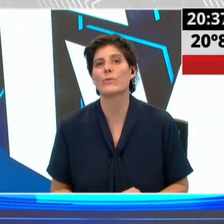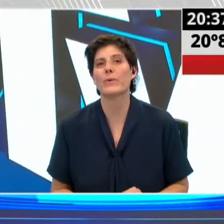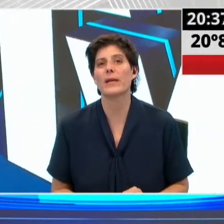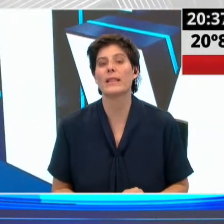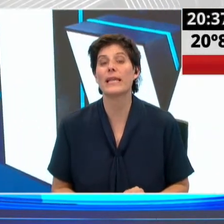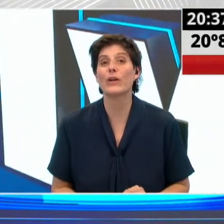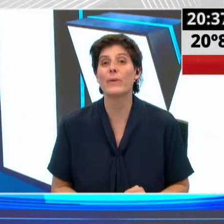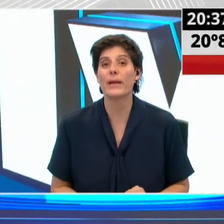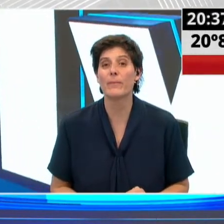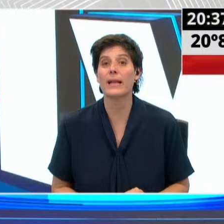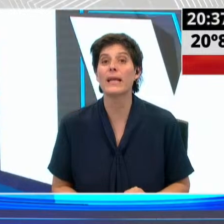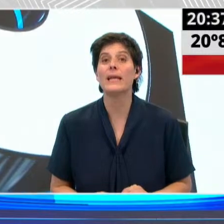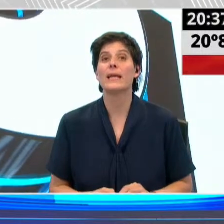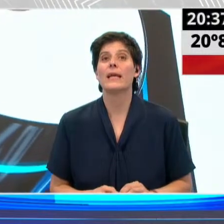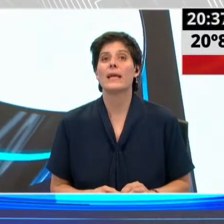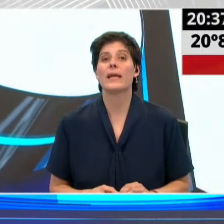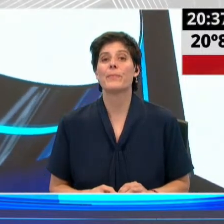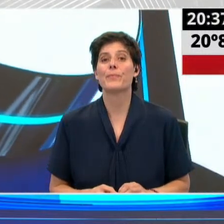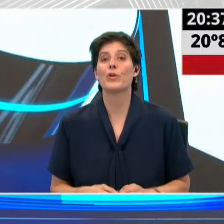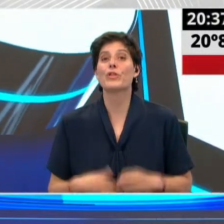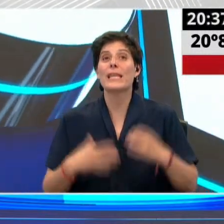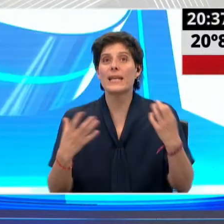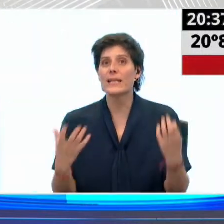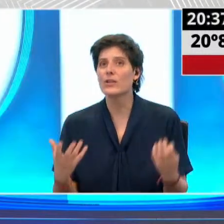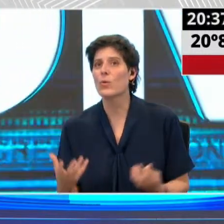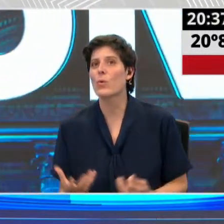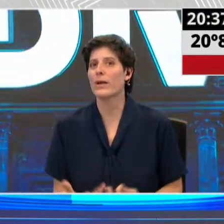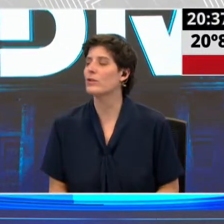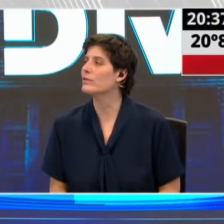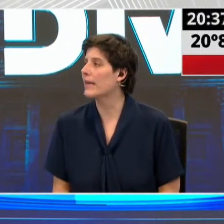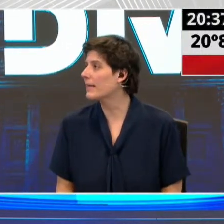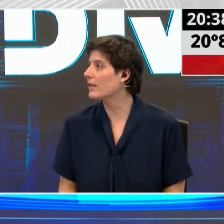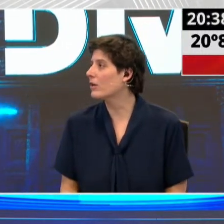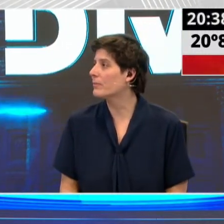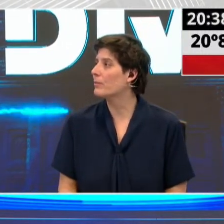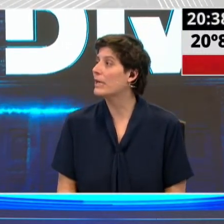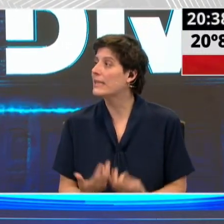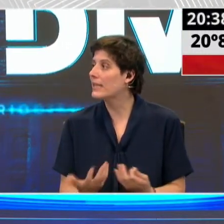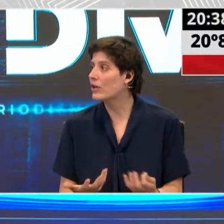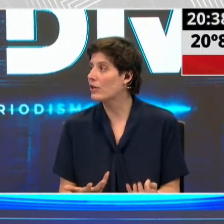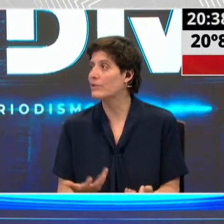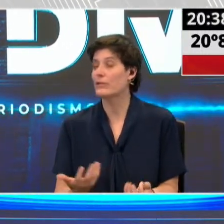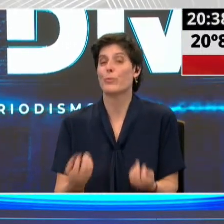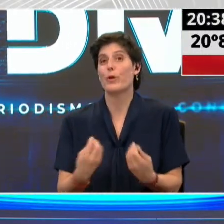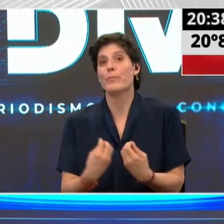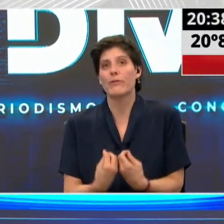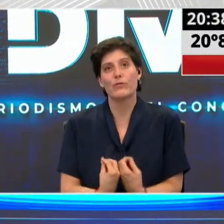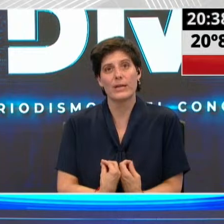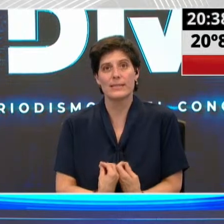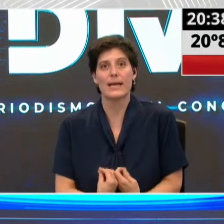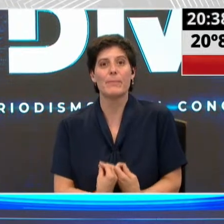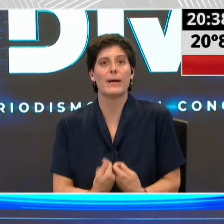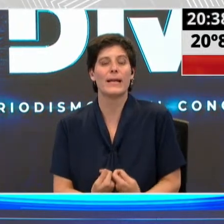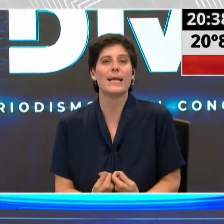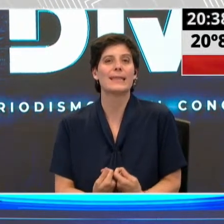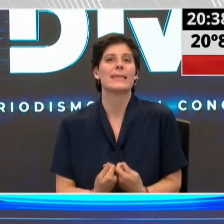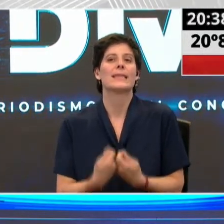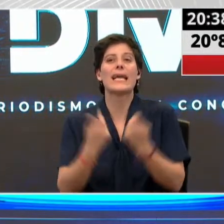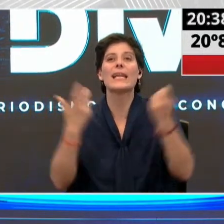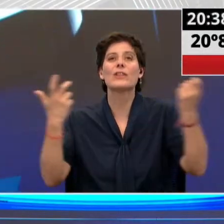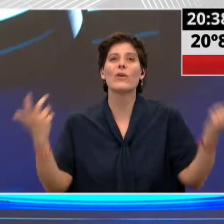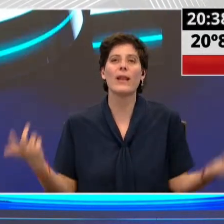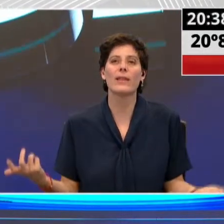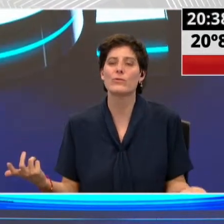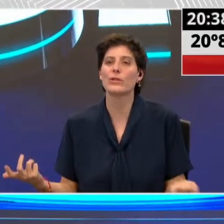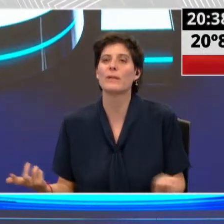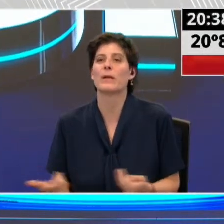del 19 de noviembre no tiene tantos cuadros técnicos, políticos de su propia fuerza para